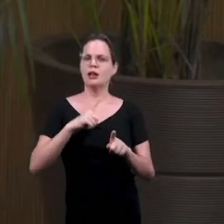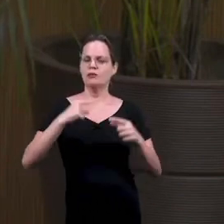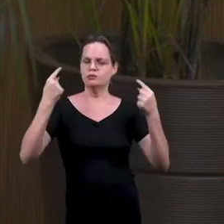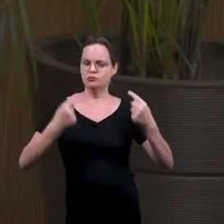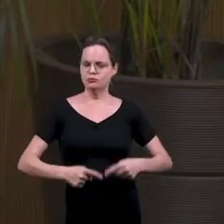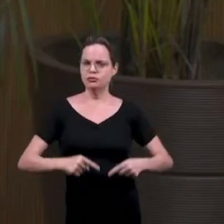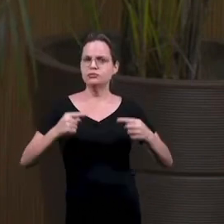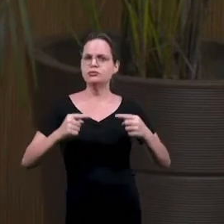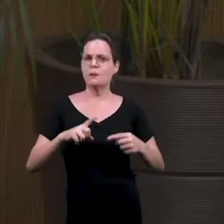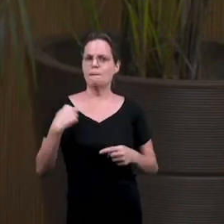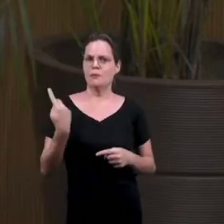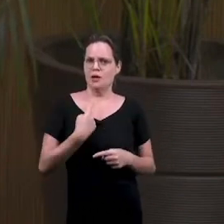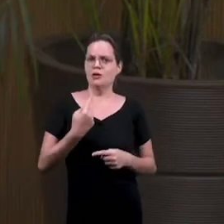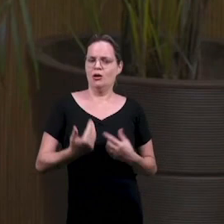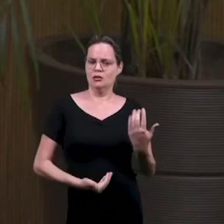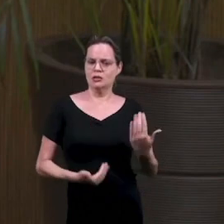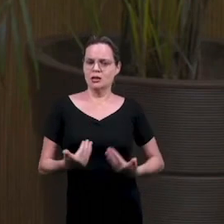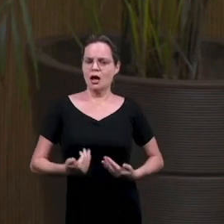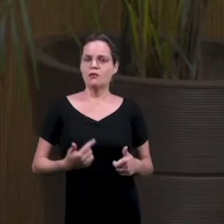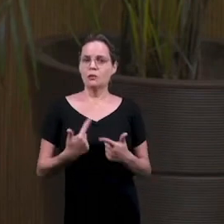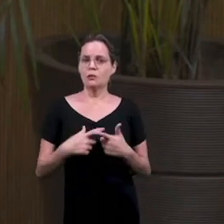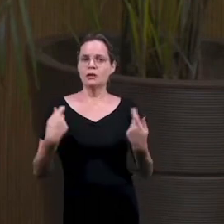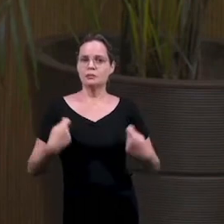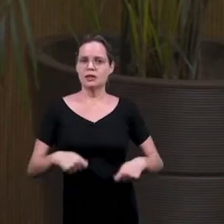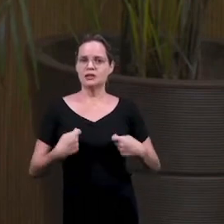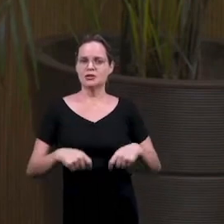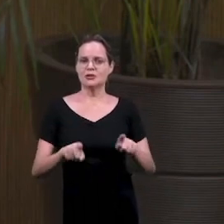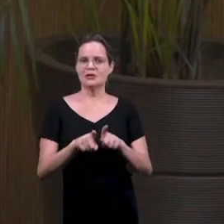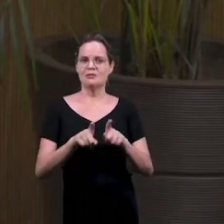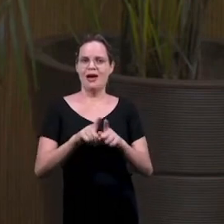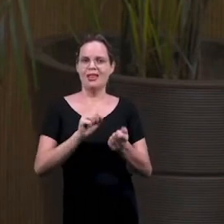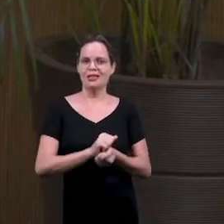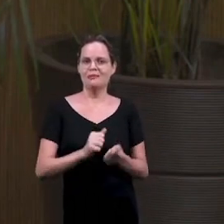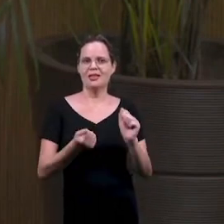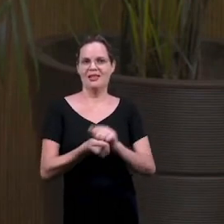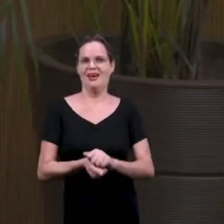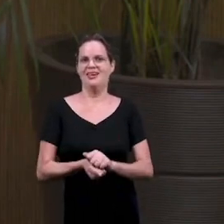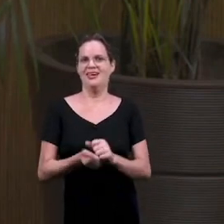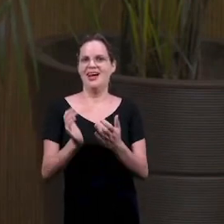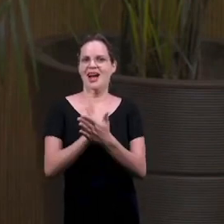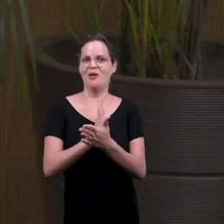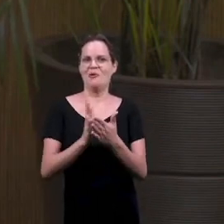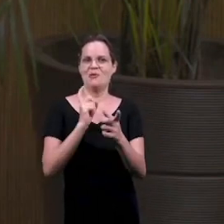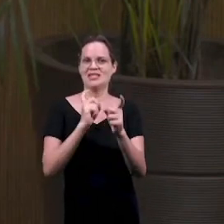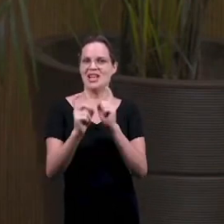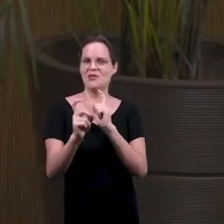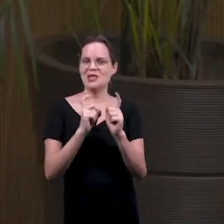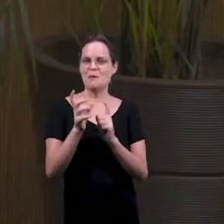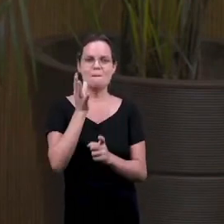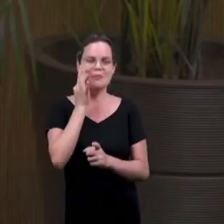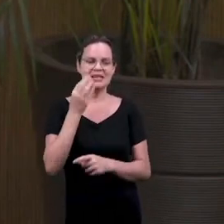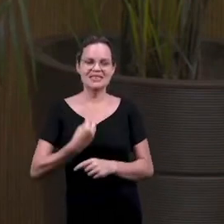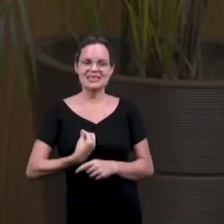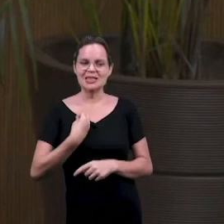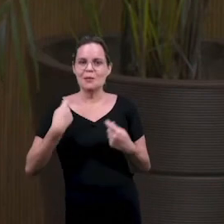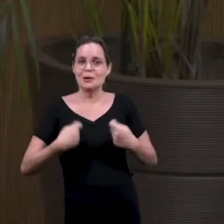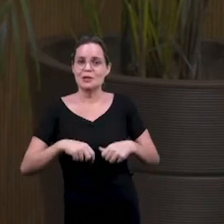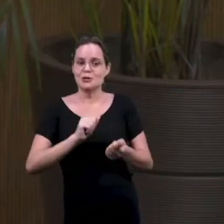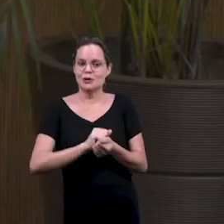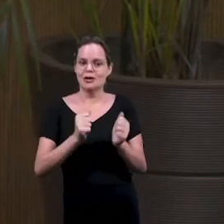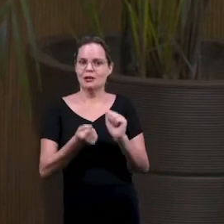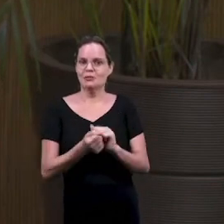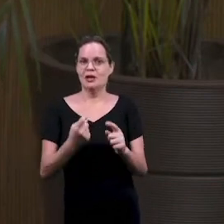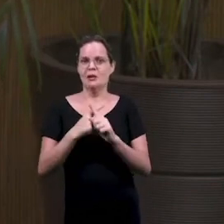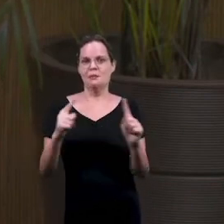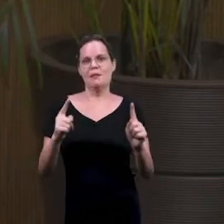también, fue para nuestros hermanos un desafío que también necesitaron adaptarse por las